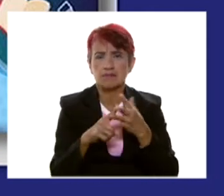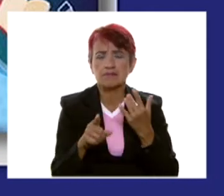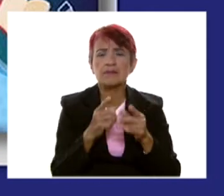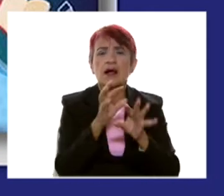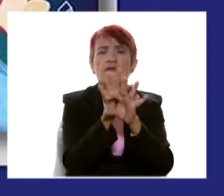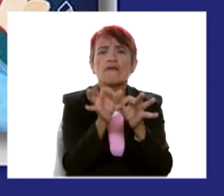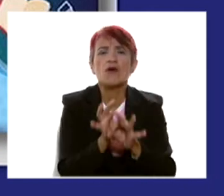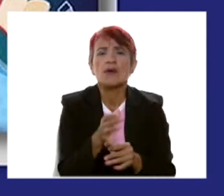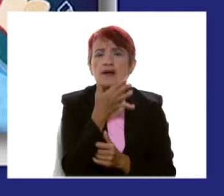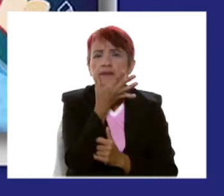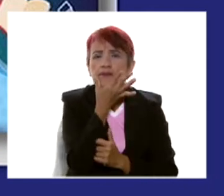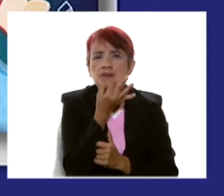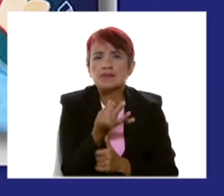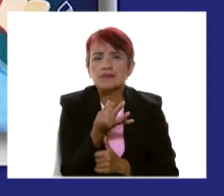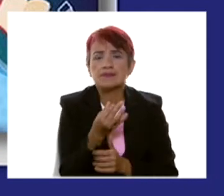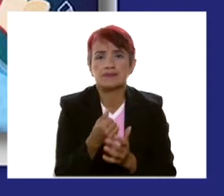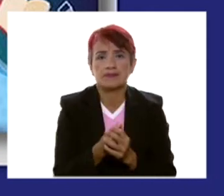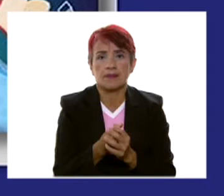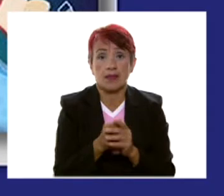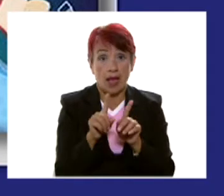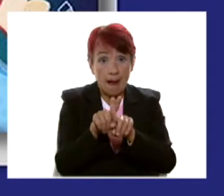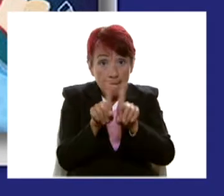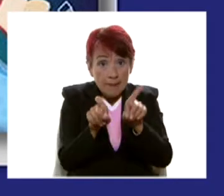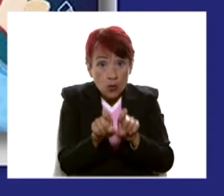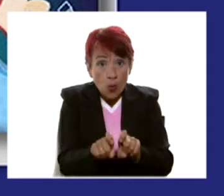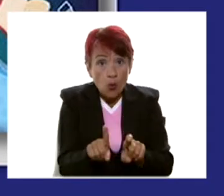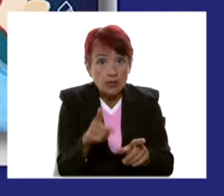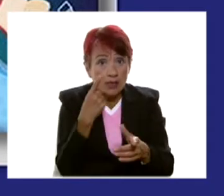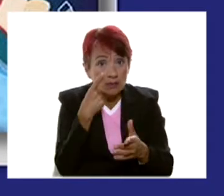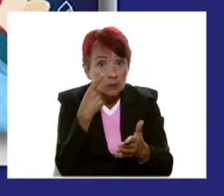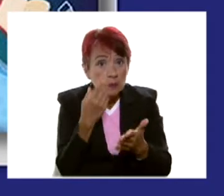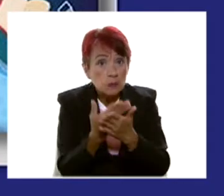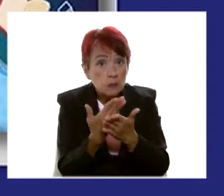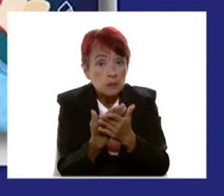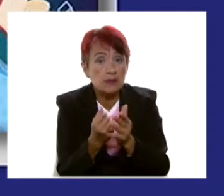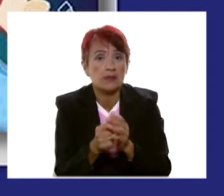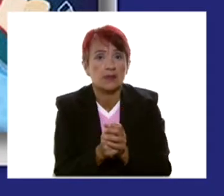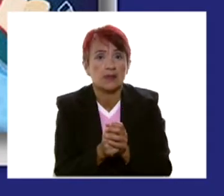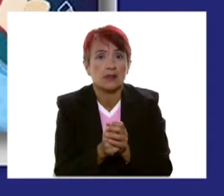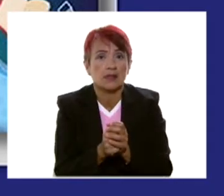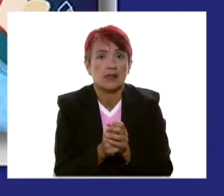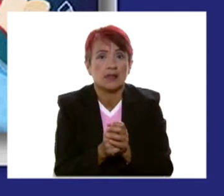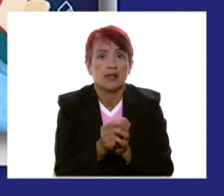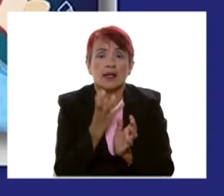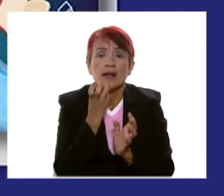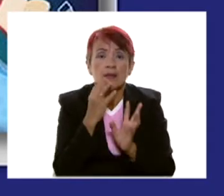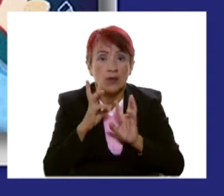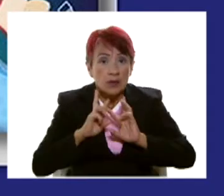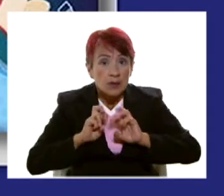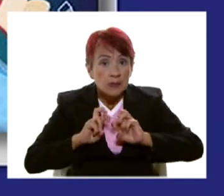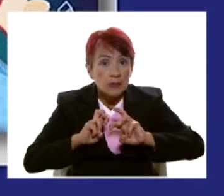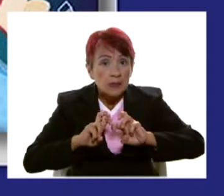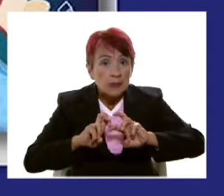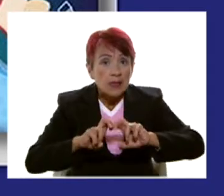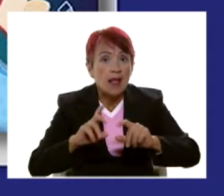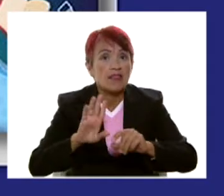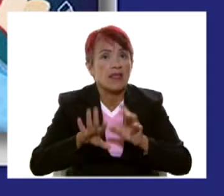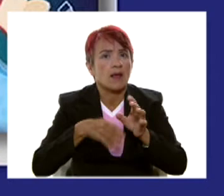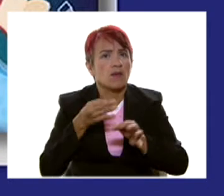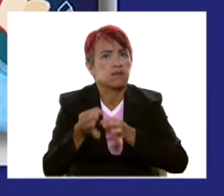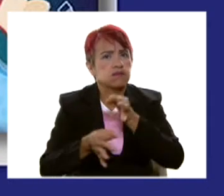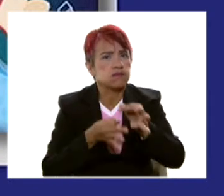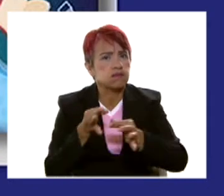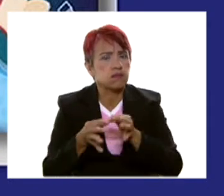de utilizar tag question, que también la van a ver mucho, ¿verdad? No es, voy a dejar que ustedes investiguen las demás y les voy a explicar por